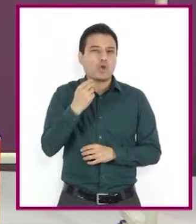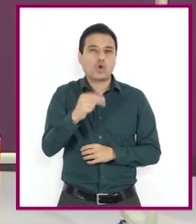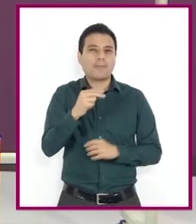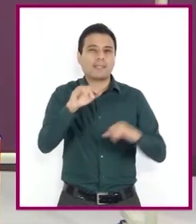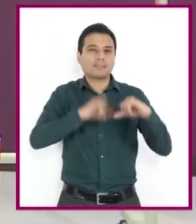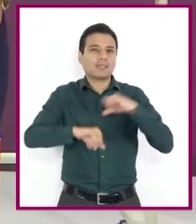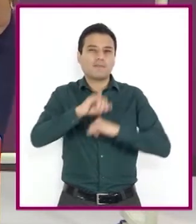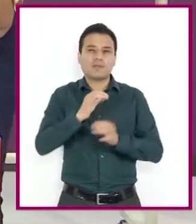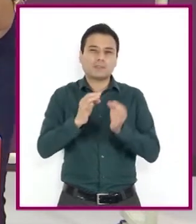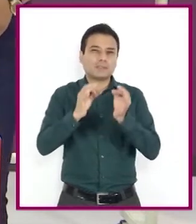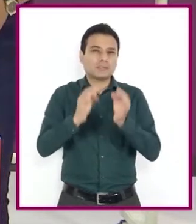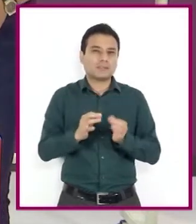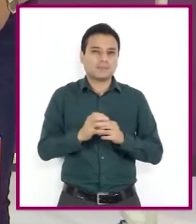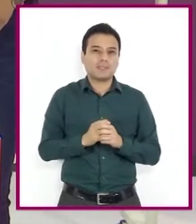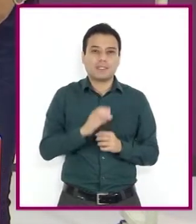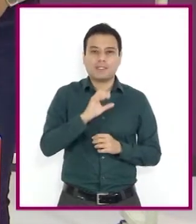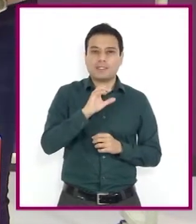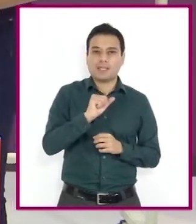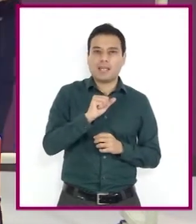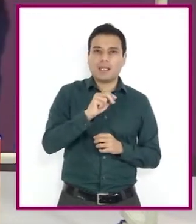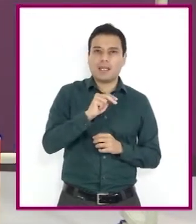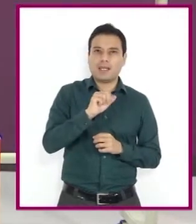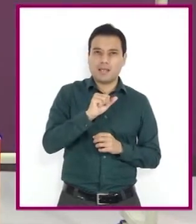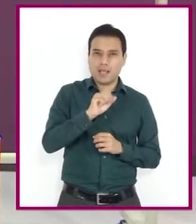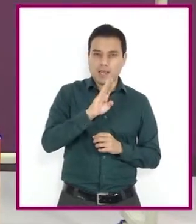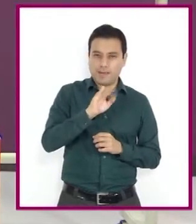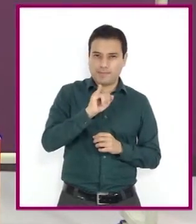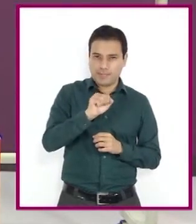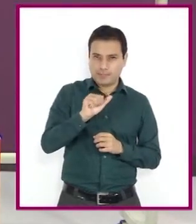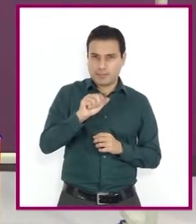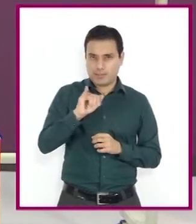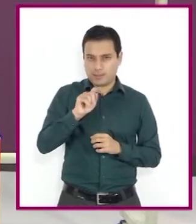Correcto. Cannabis sativa. ¿Le ayudo?